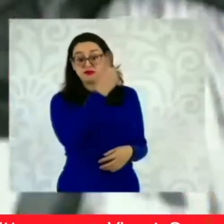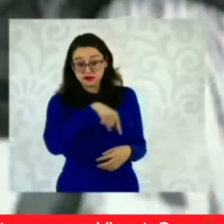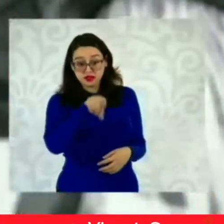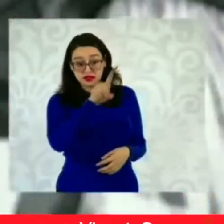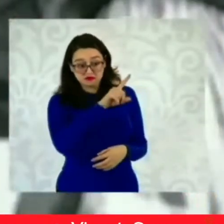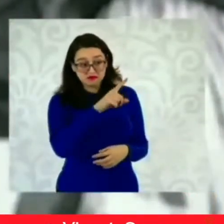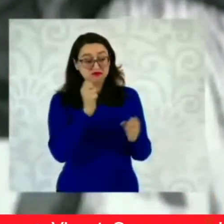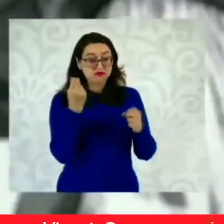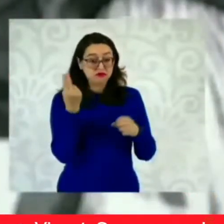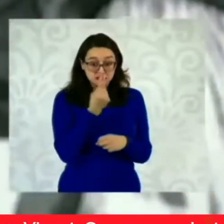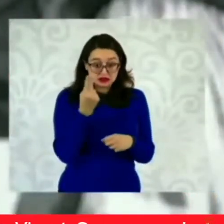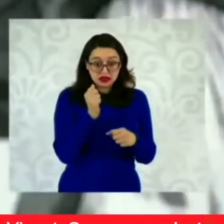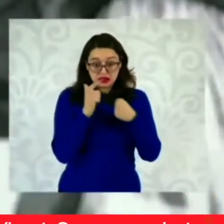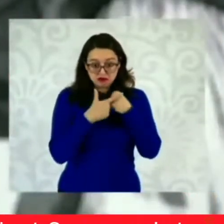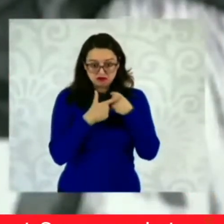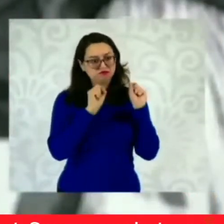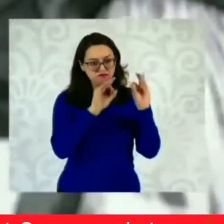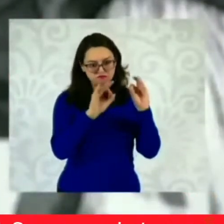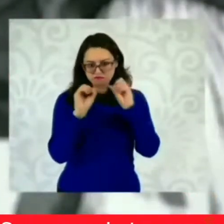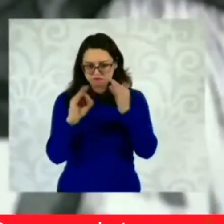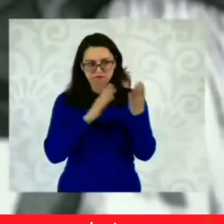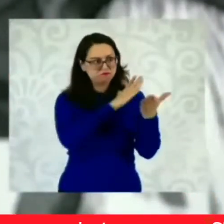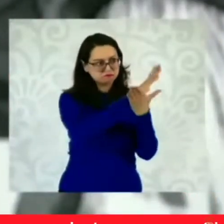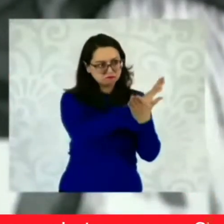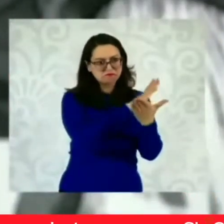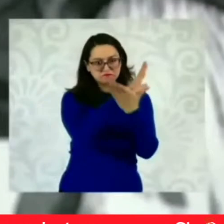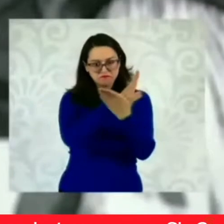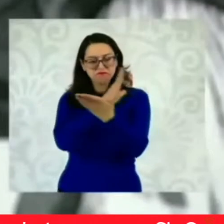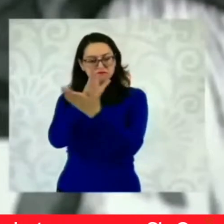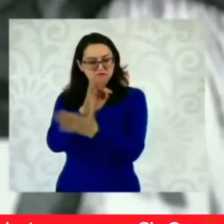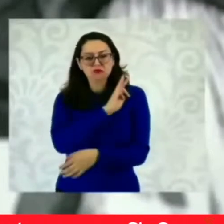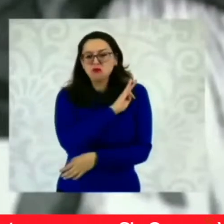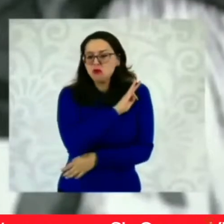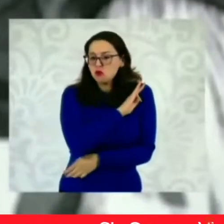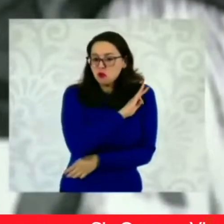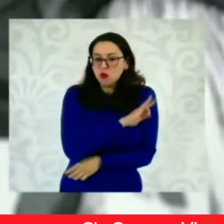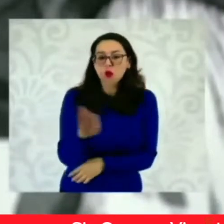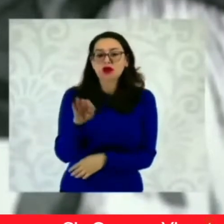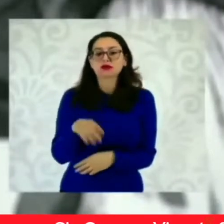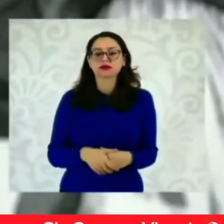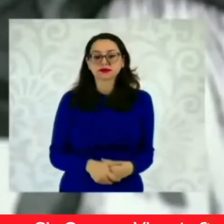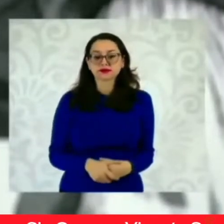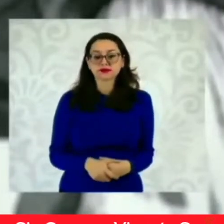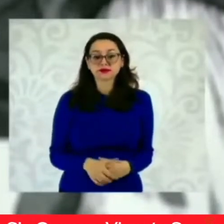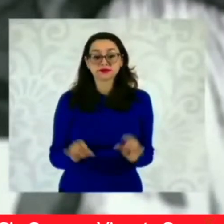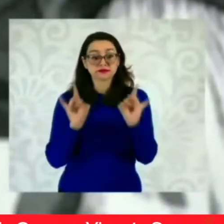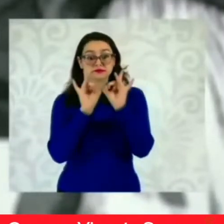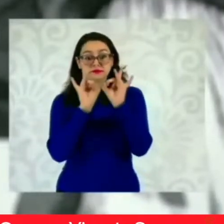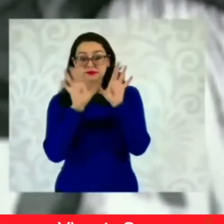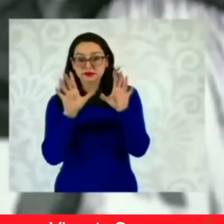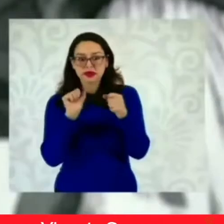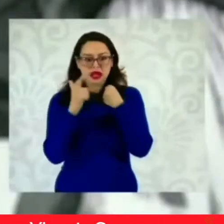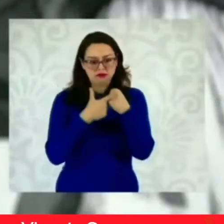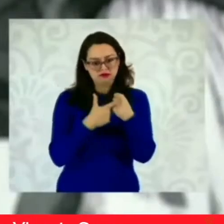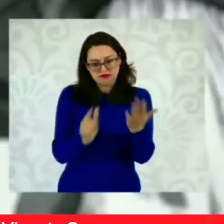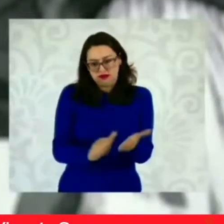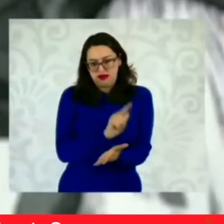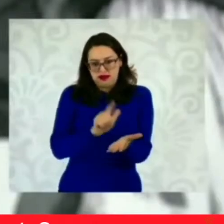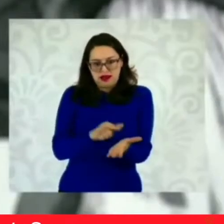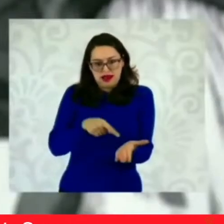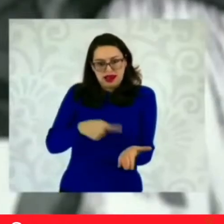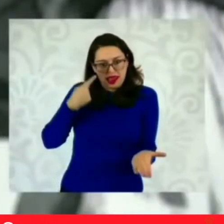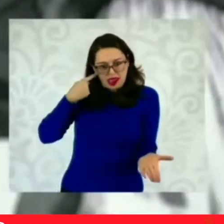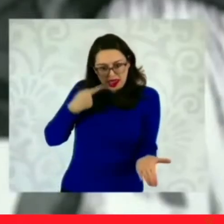y todo el apoyo que requiera para cualquier tipo de acción legal y de apoyo de cualquier